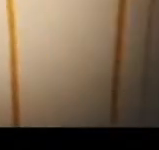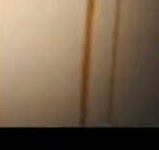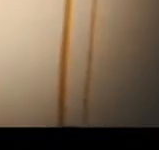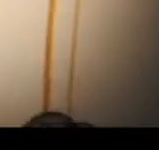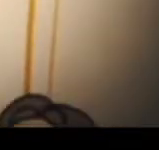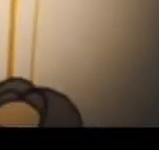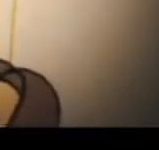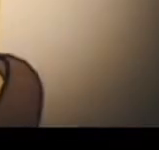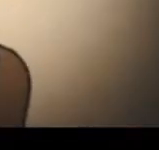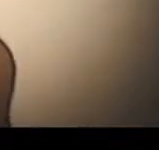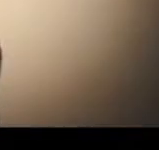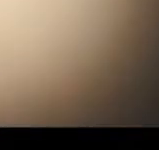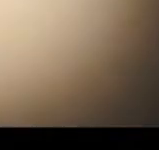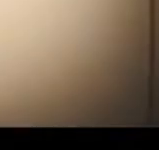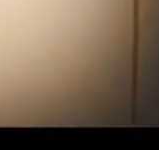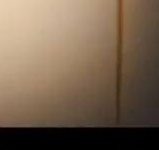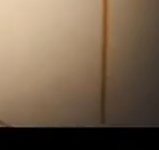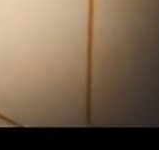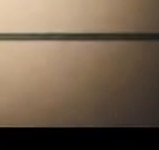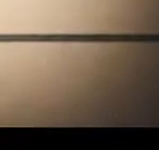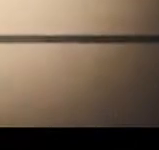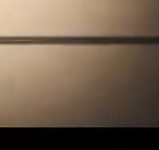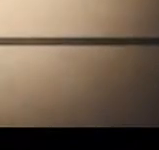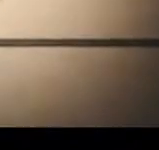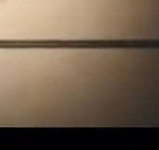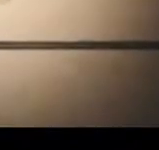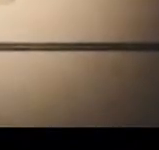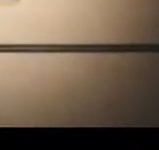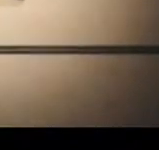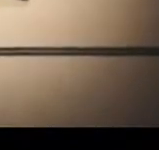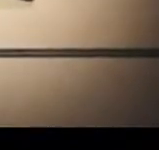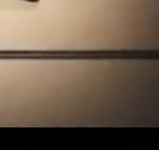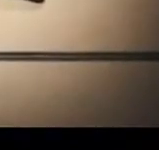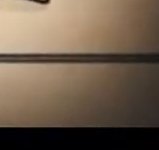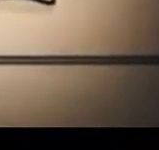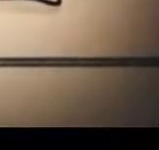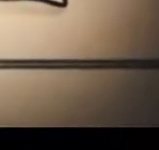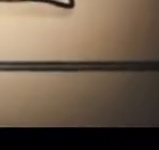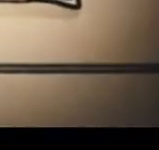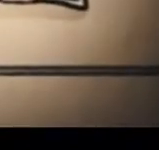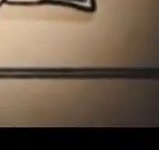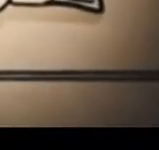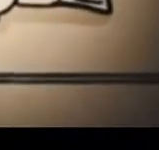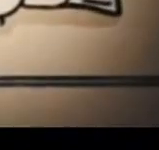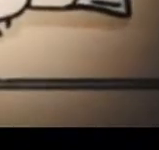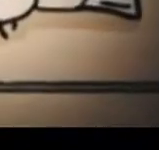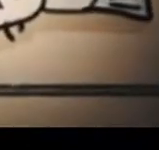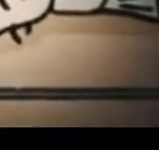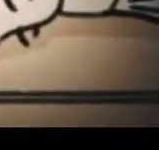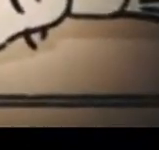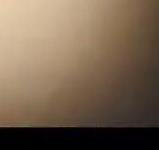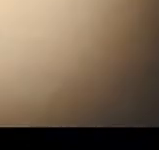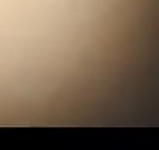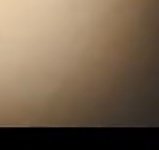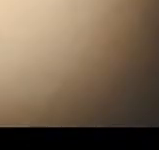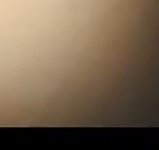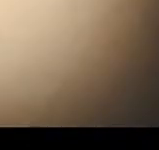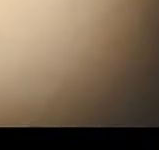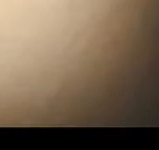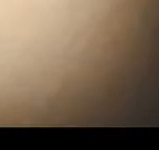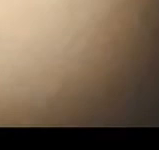Los perros de Cervantes adquieren el habla y pueden burlarse de la patética condición humana.